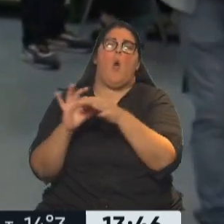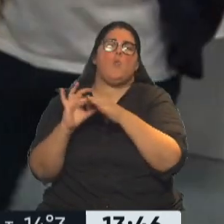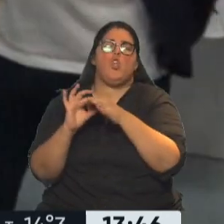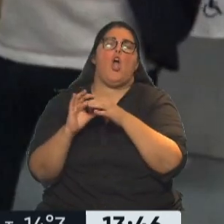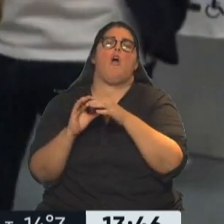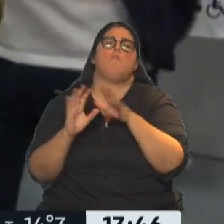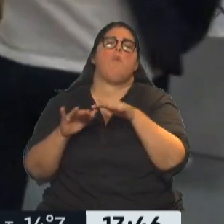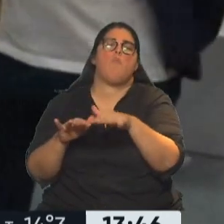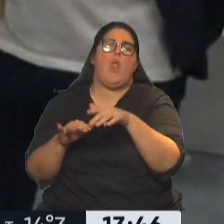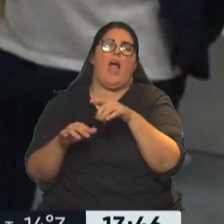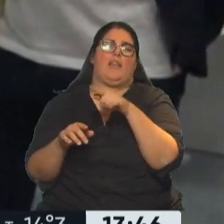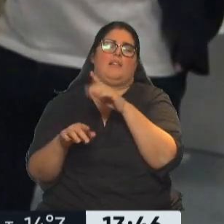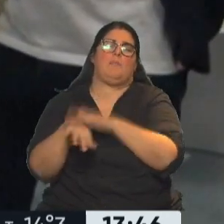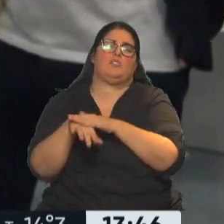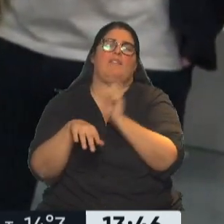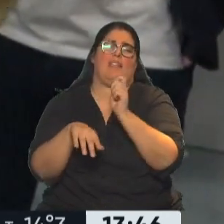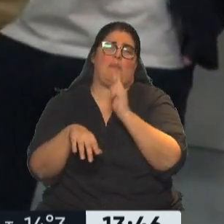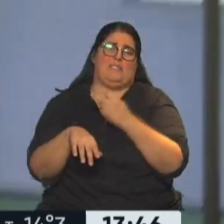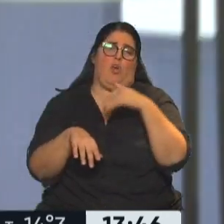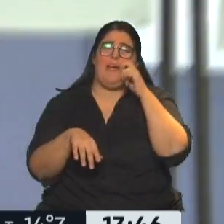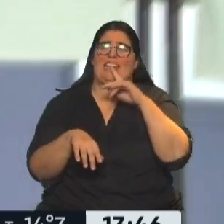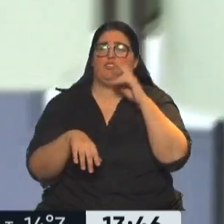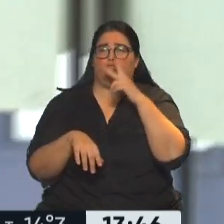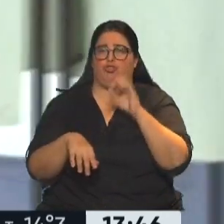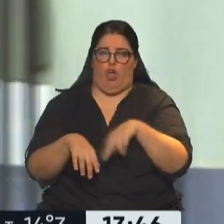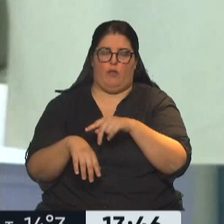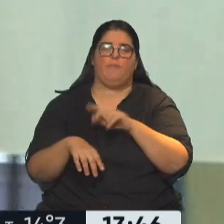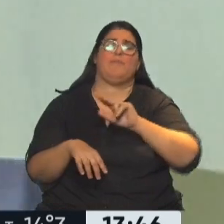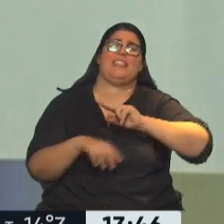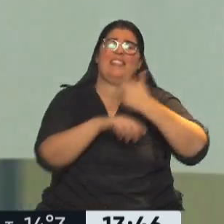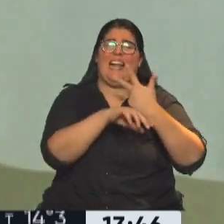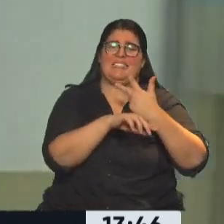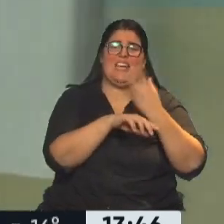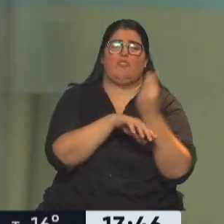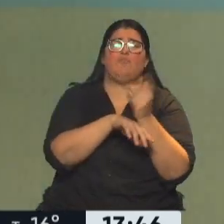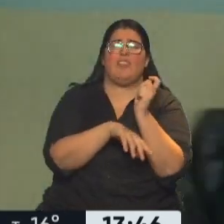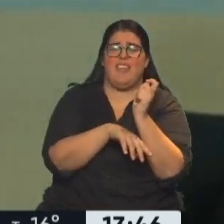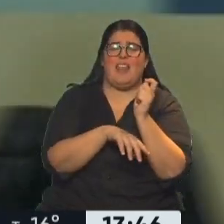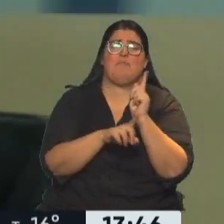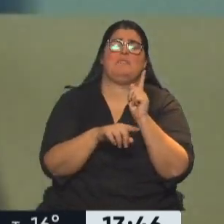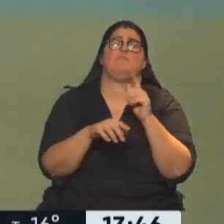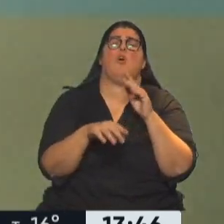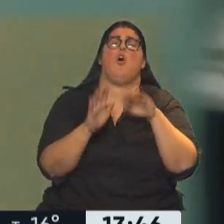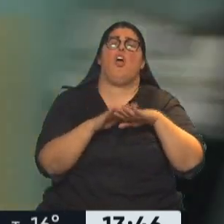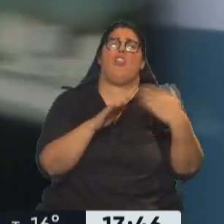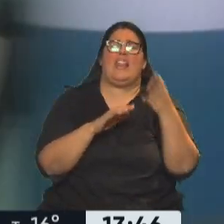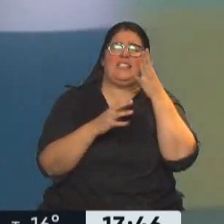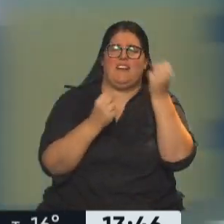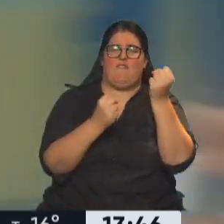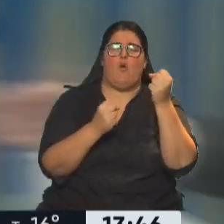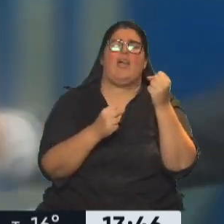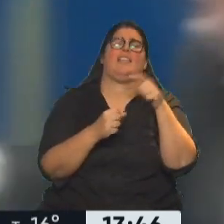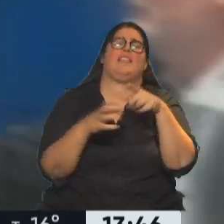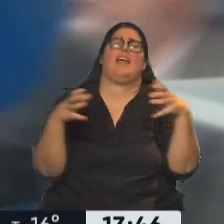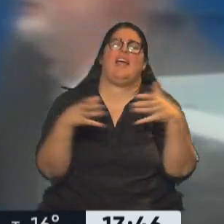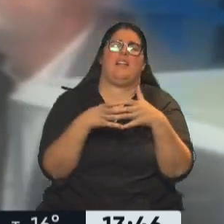por Jean-Luc Mélenchon. En tercera posición se situó la ultraderecha de Reagrupamiento Nacional, liderada